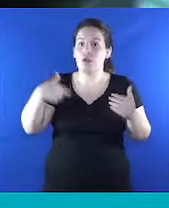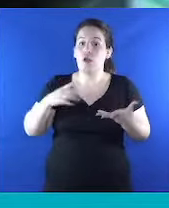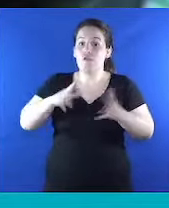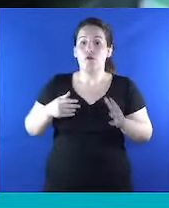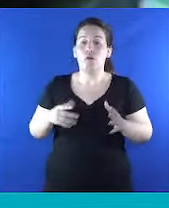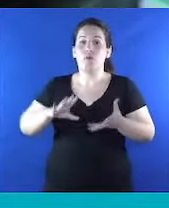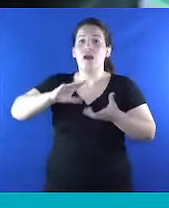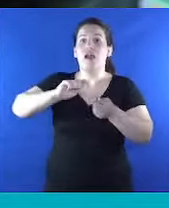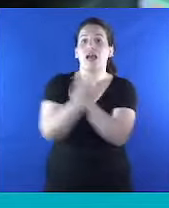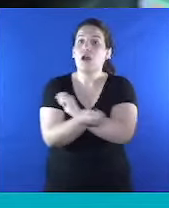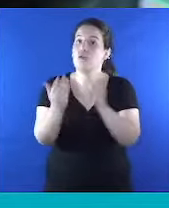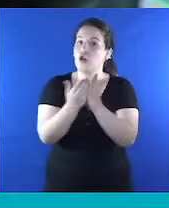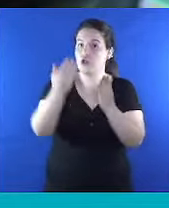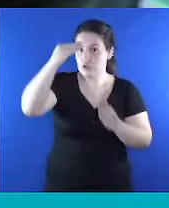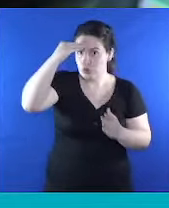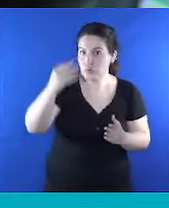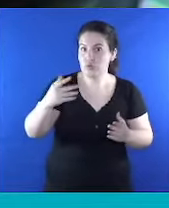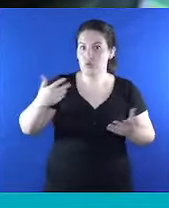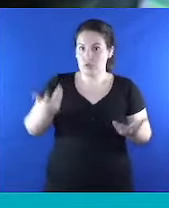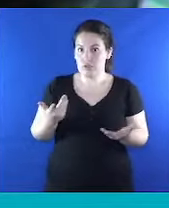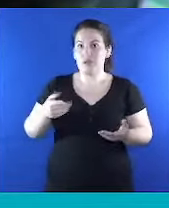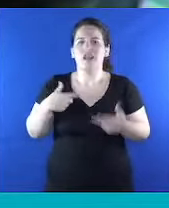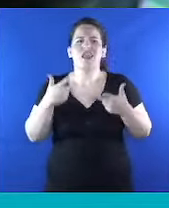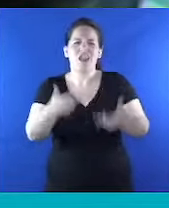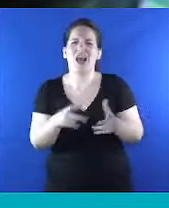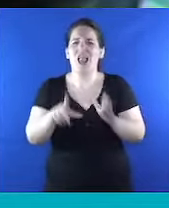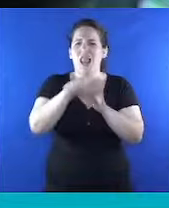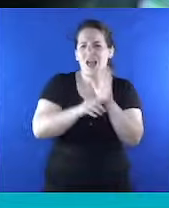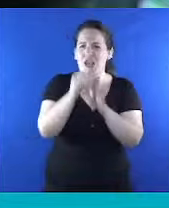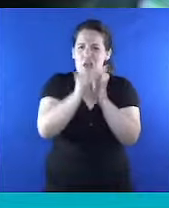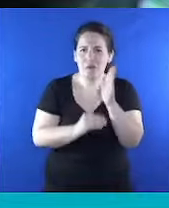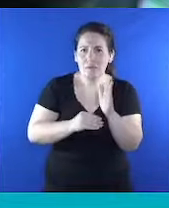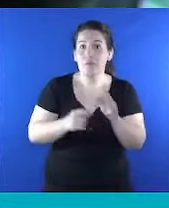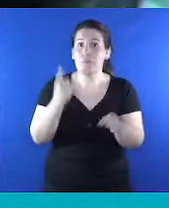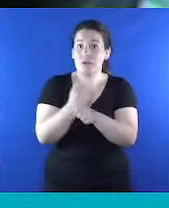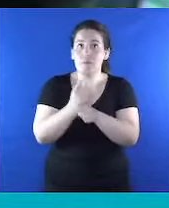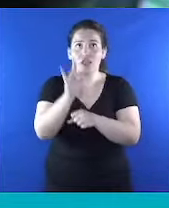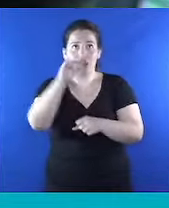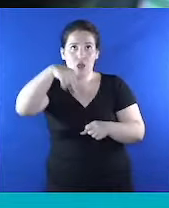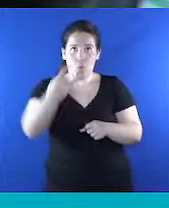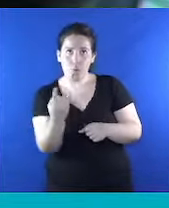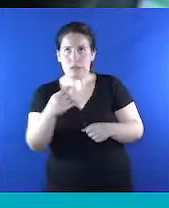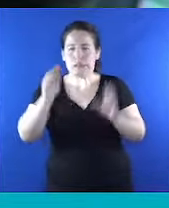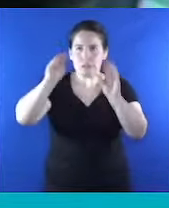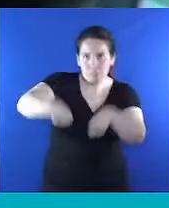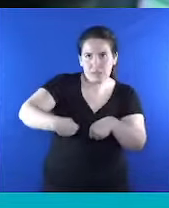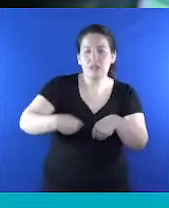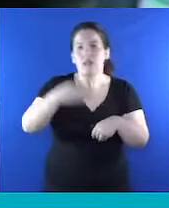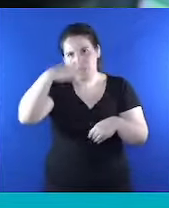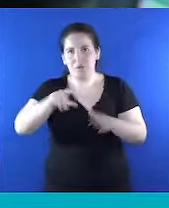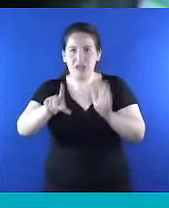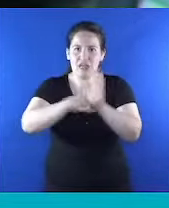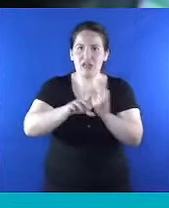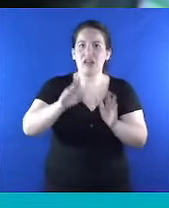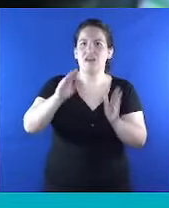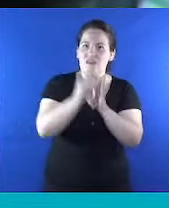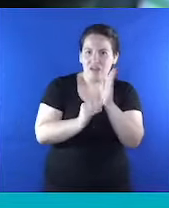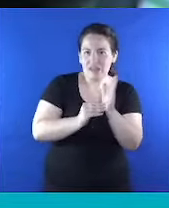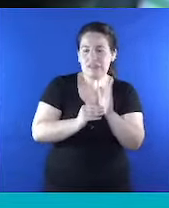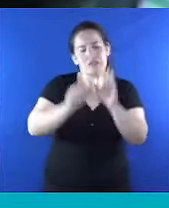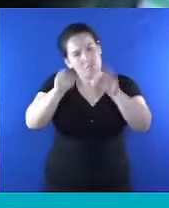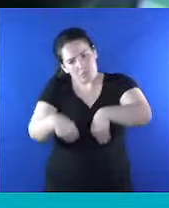reforma constitucional y manden algo que se llama ley base primero hagan un dnu como no le sale el dnu mandan una ley base como la ley base no